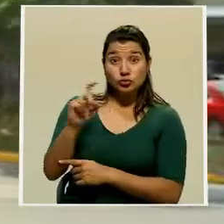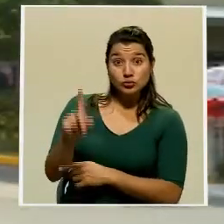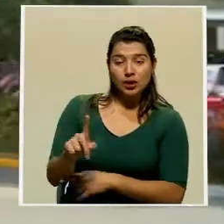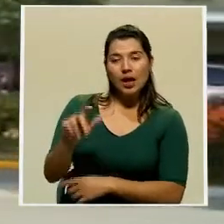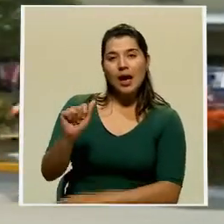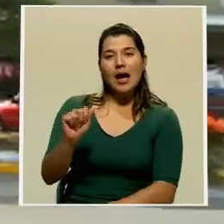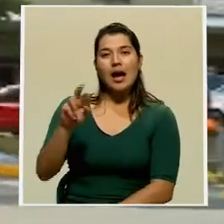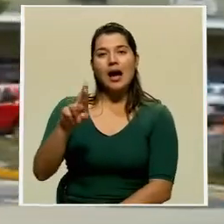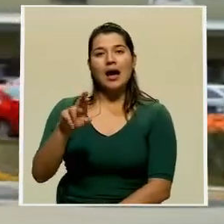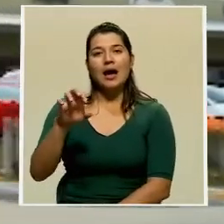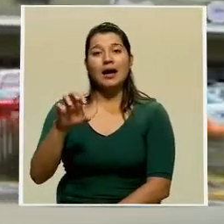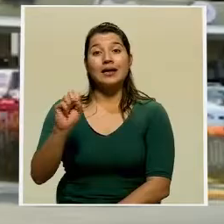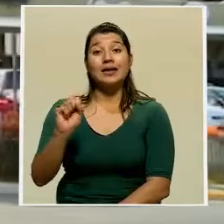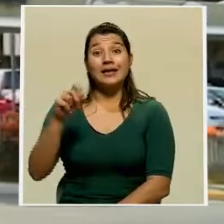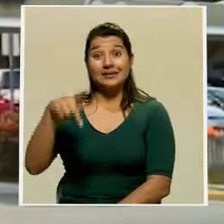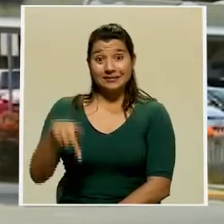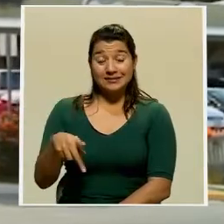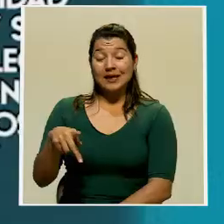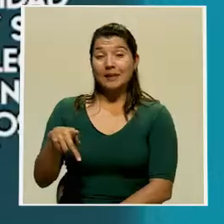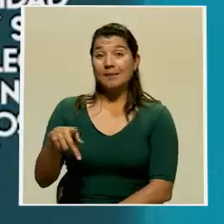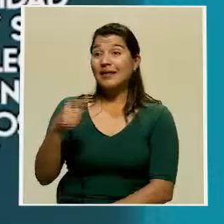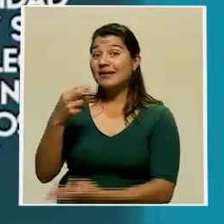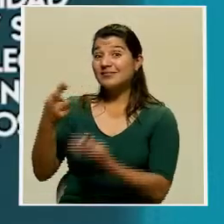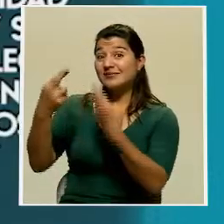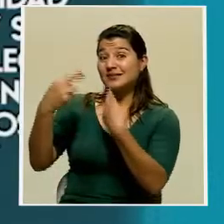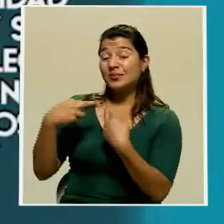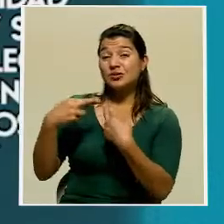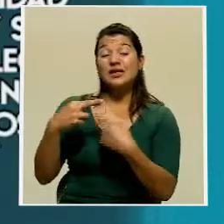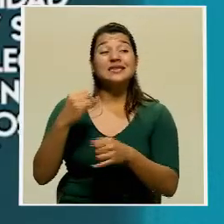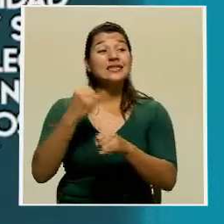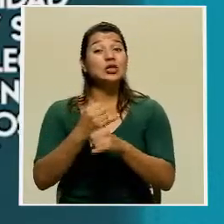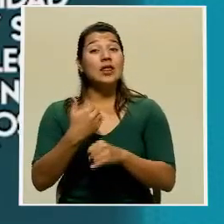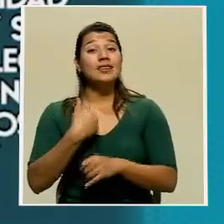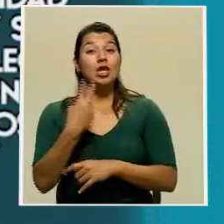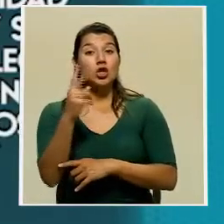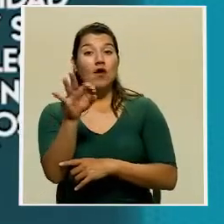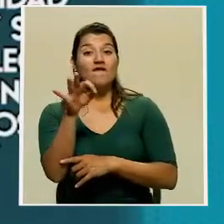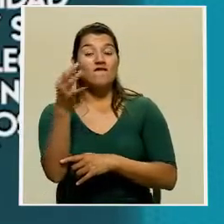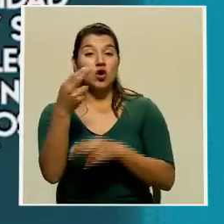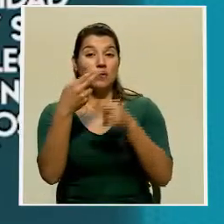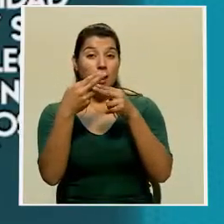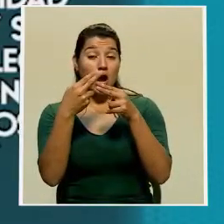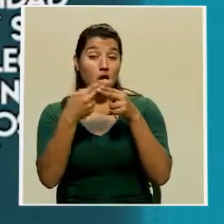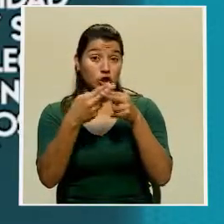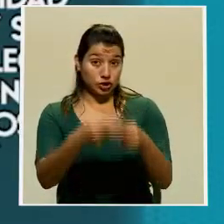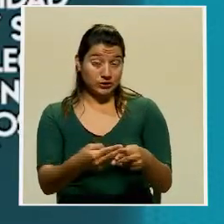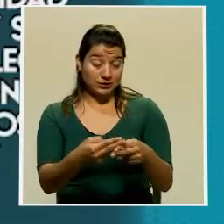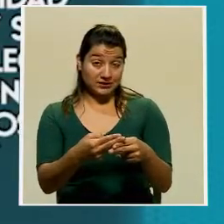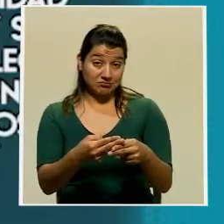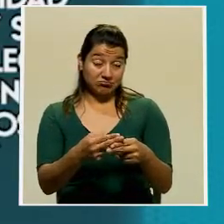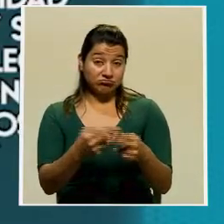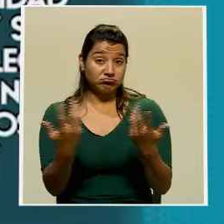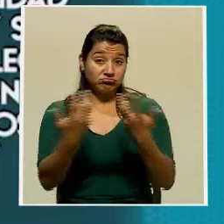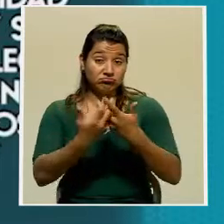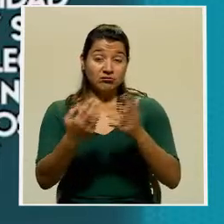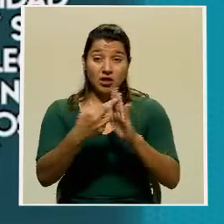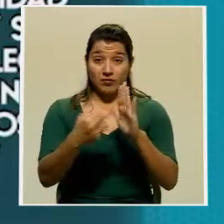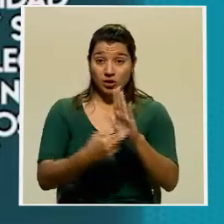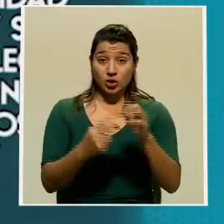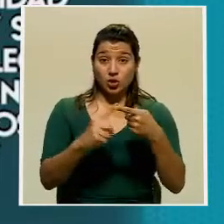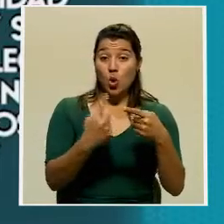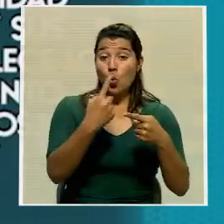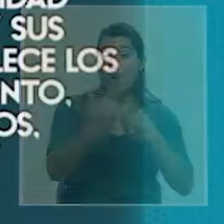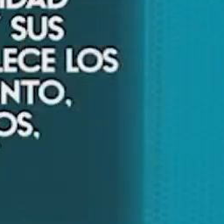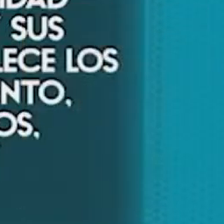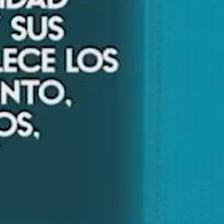reguladora informó, mediante su oficina de prensa, que la entidad tiene dos formas de contratación según lo establece el reglamento, una mediante un proceso ordinario